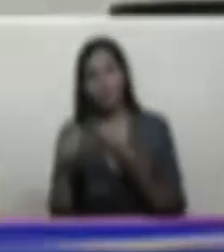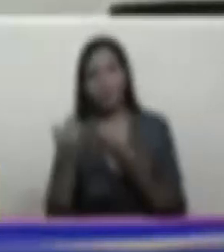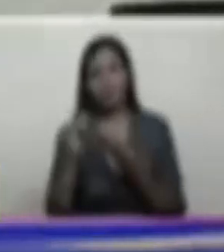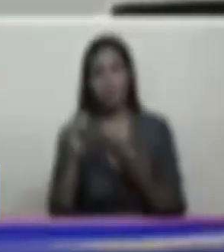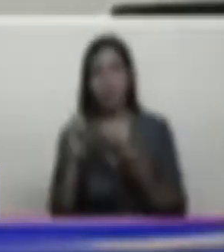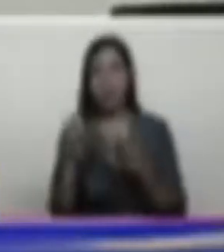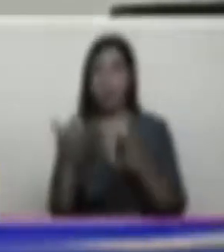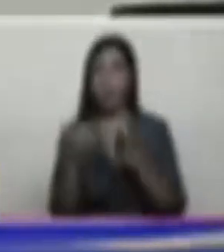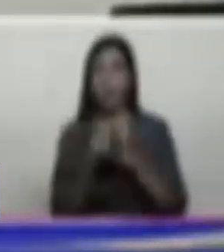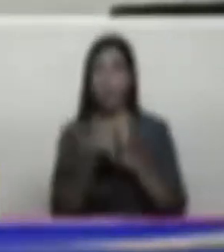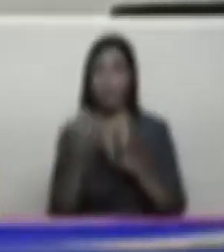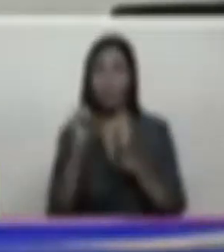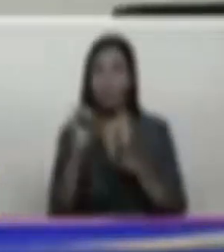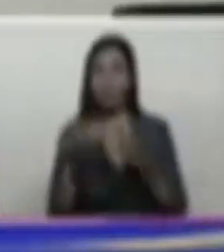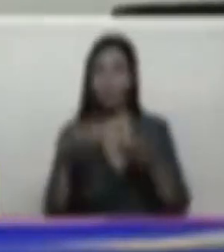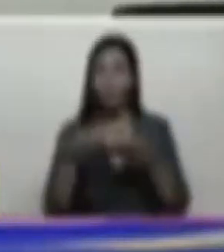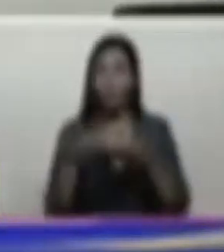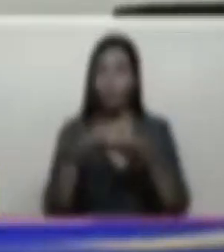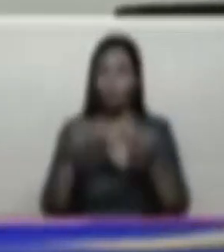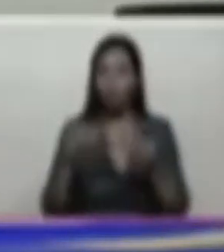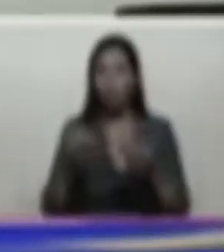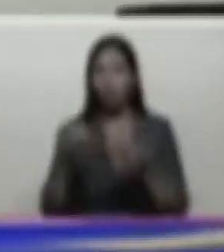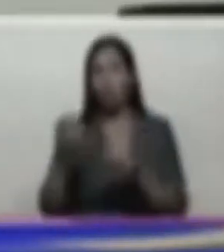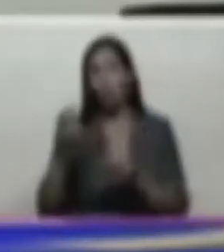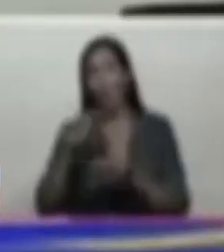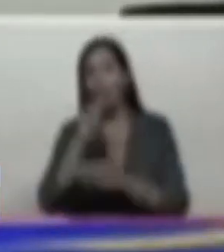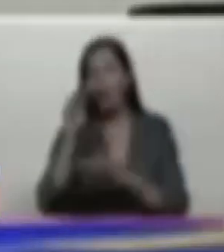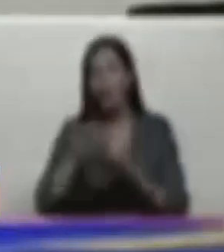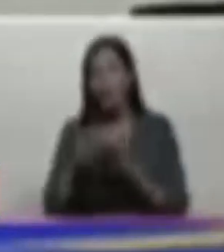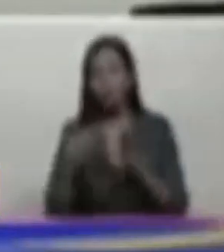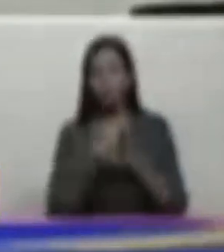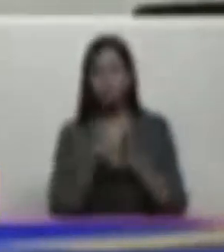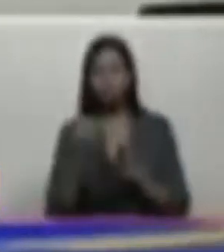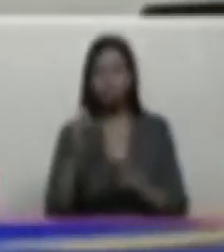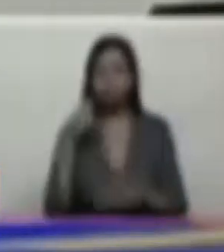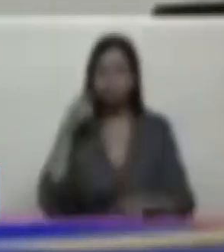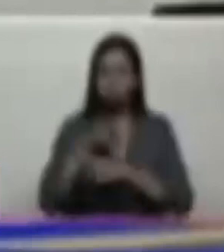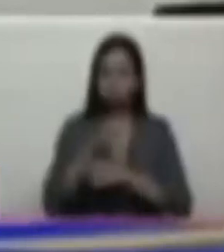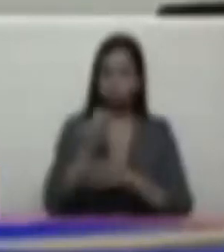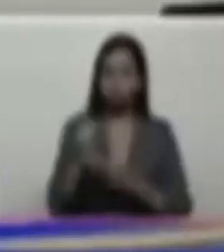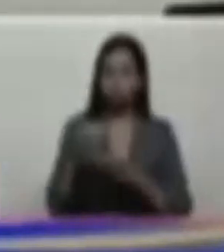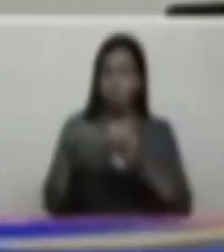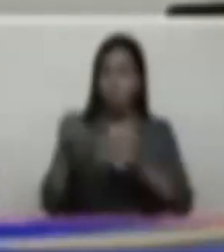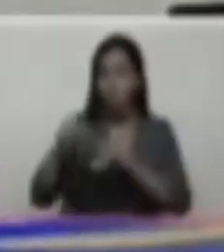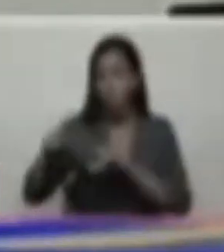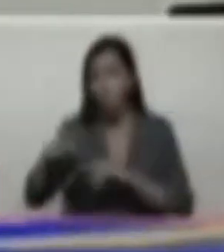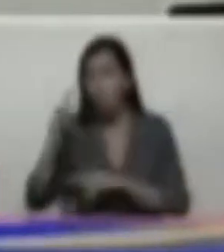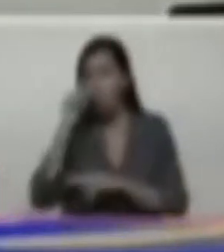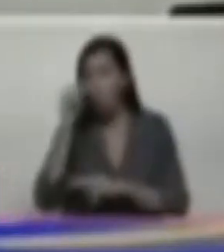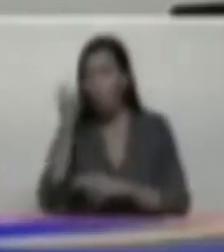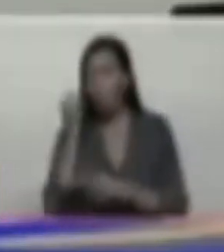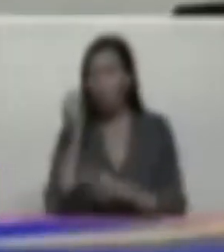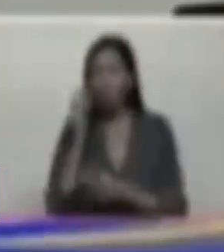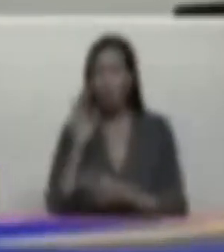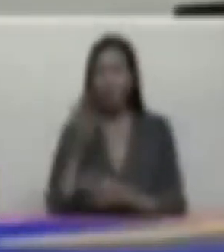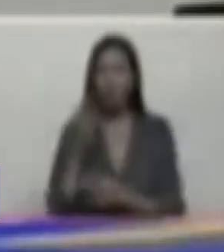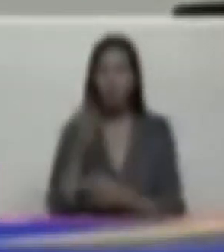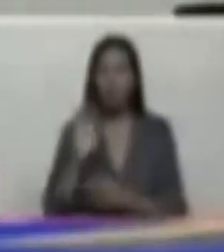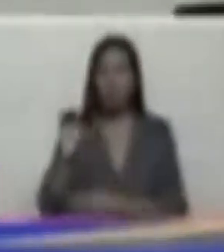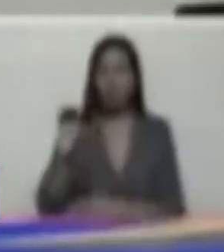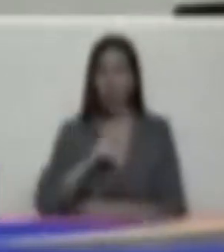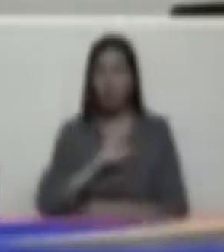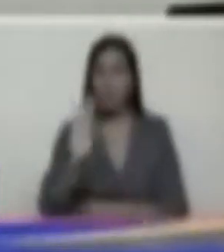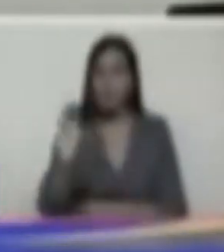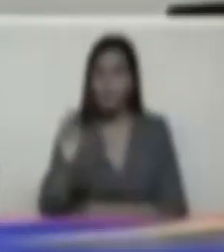vacunas que en el esquema nacional de vacunación hay que colocarle de manera obligatoria y obligatoria a todos los niños y niñas de la patria